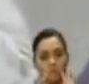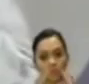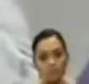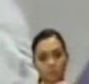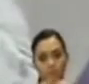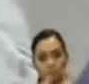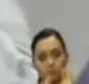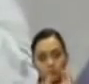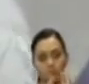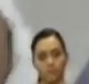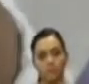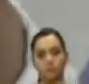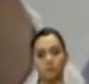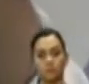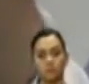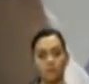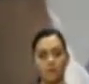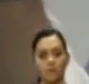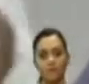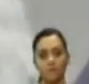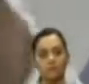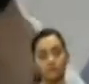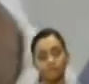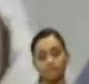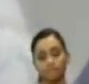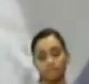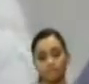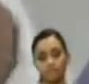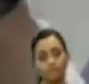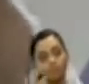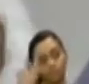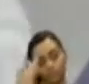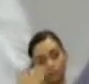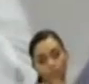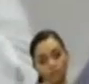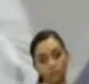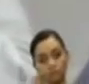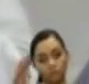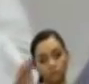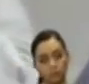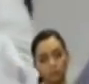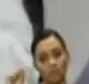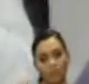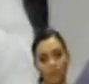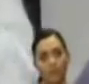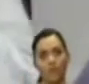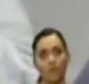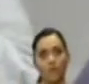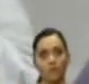también del sector externo. Y en eso hemos tenido problemas por el desplome del precio del petróleo y por